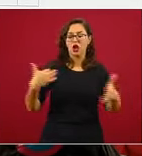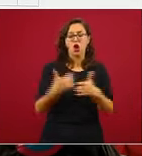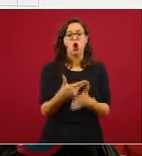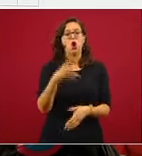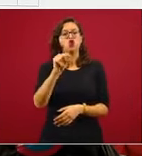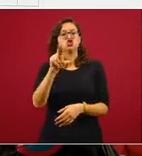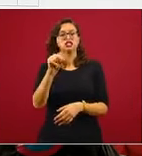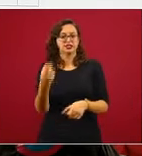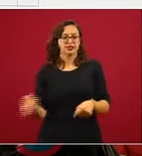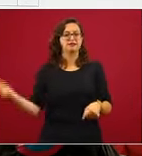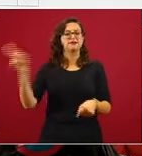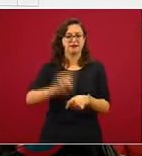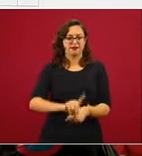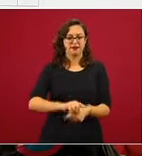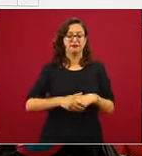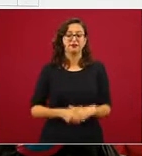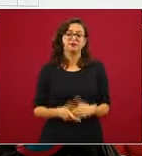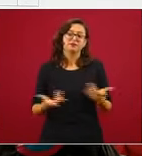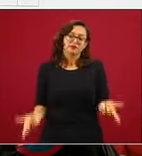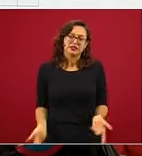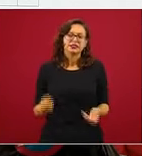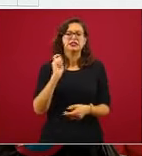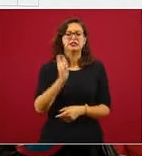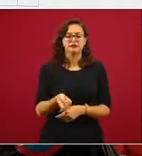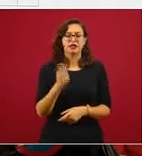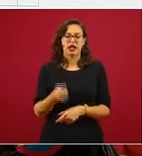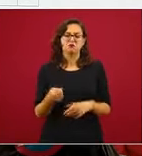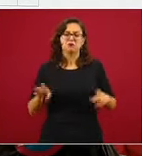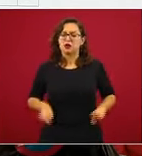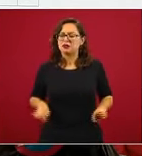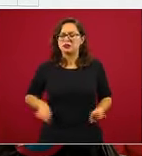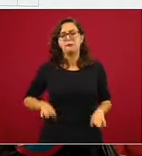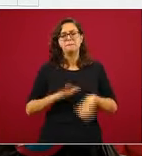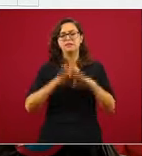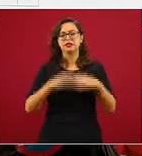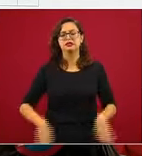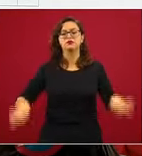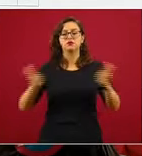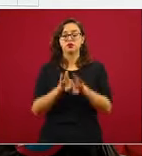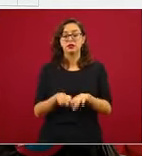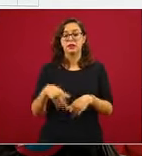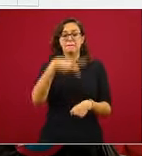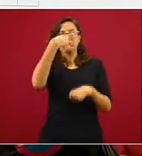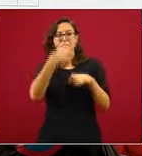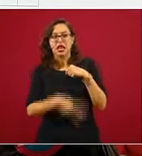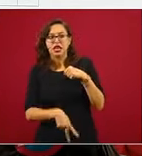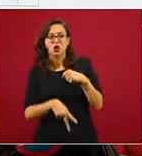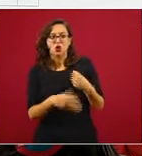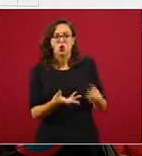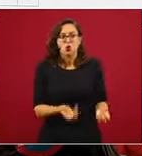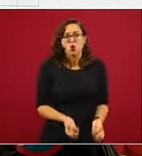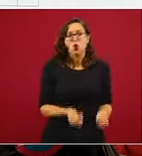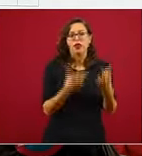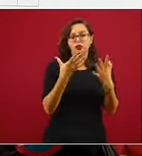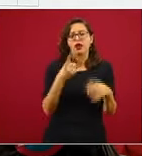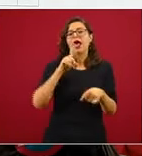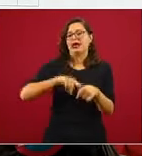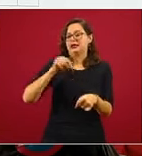se ha caracterizado precisamente por la implementación del semáforo de riesgo COVID, a través del cual se ha